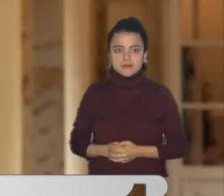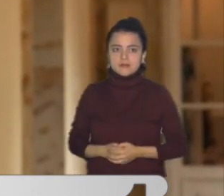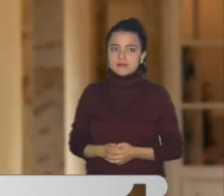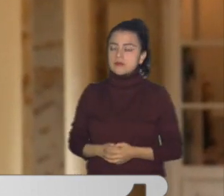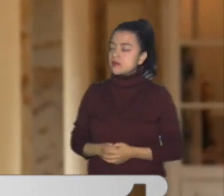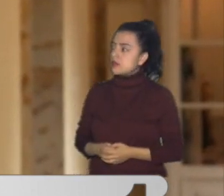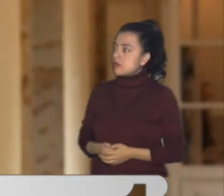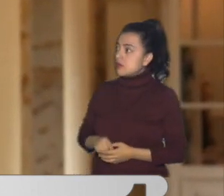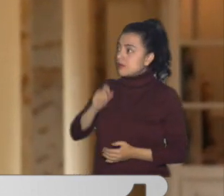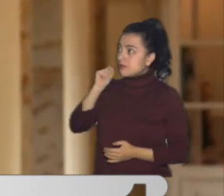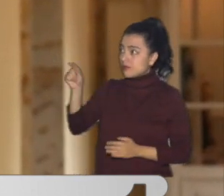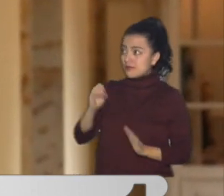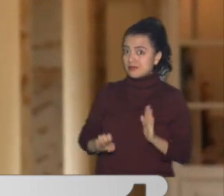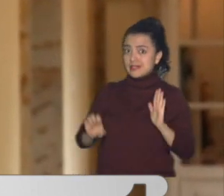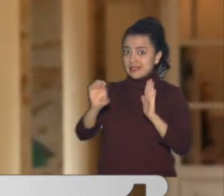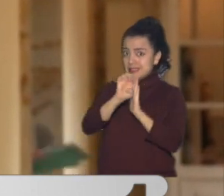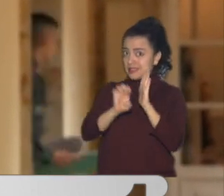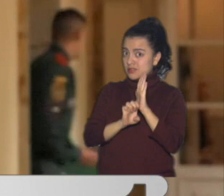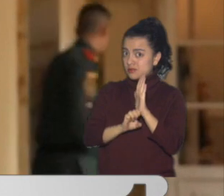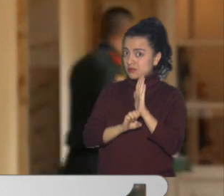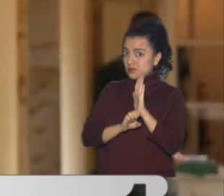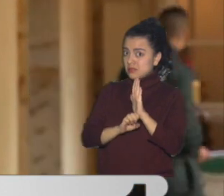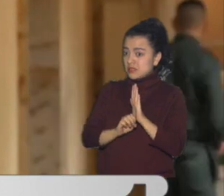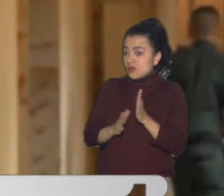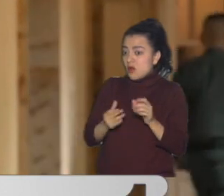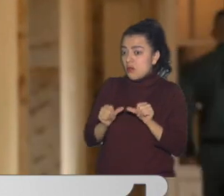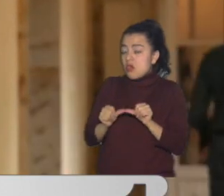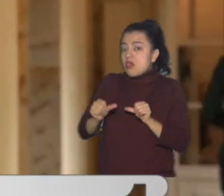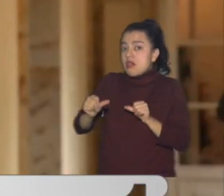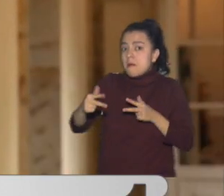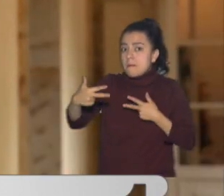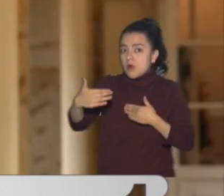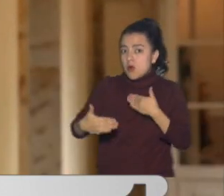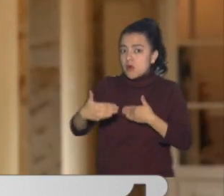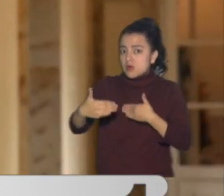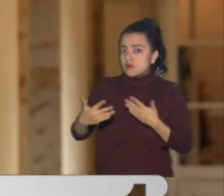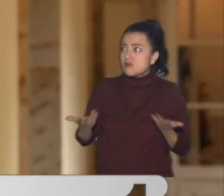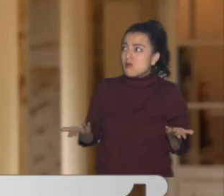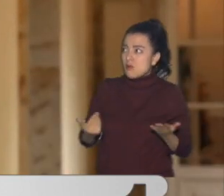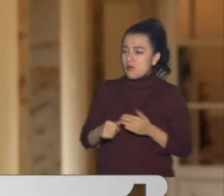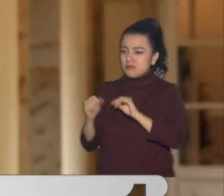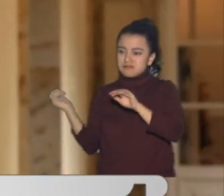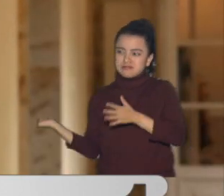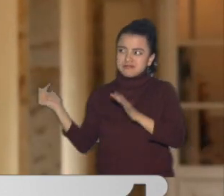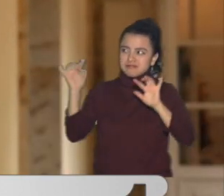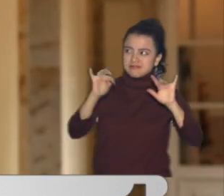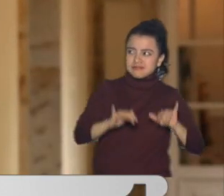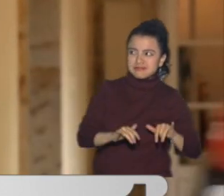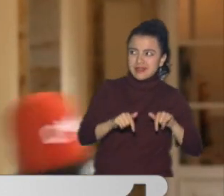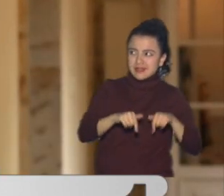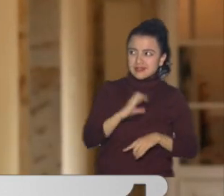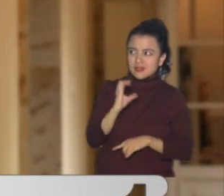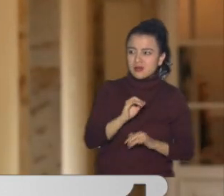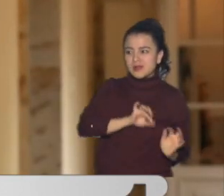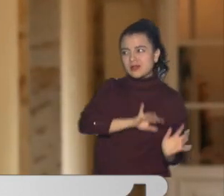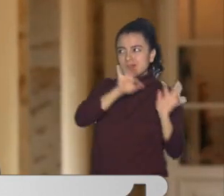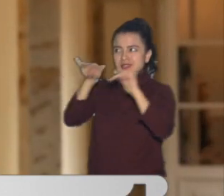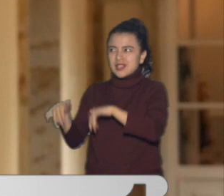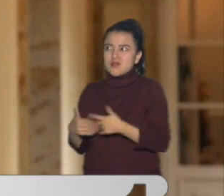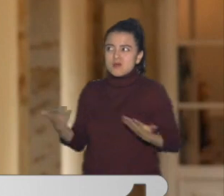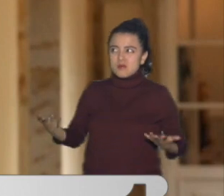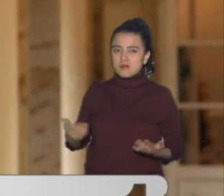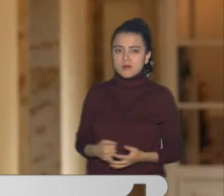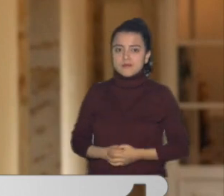entre esas el Estatuto Temporal para Atención al Migrante. ¿Cuántos migrantes han llegado al país y cuántas personas se han atendido en este estatuto? Mire, esto